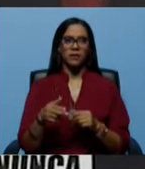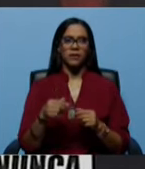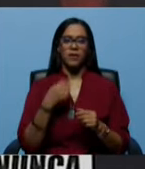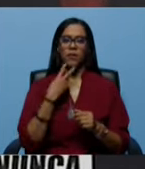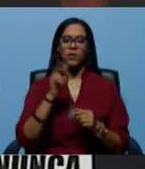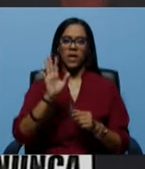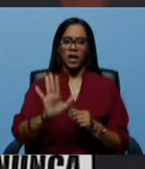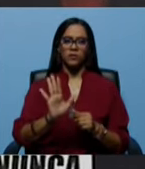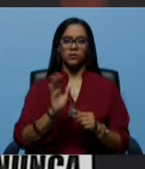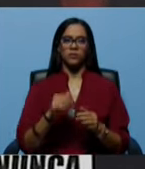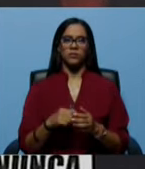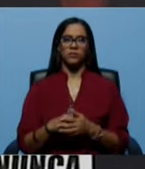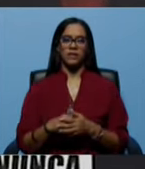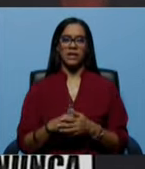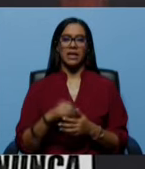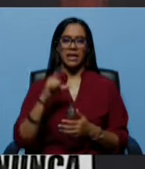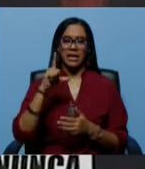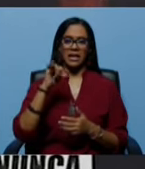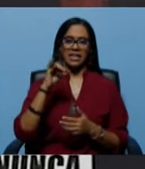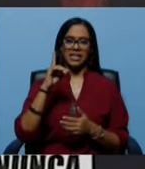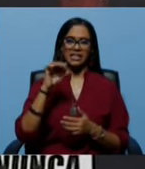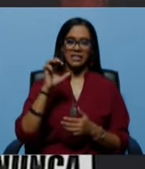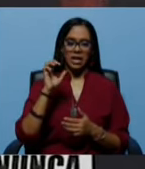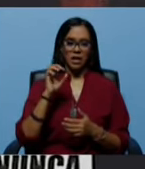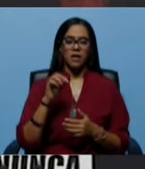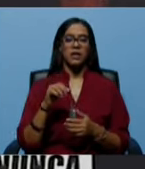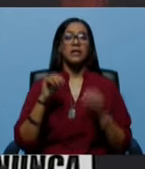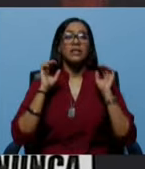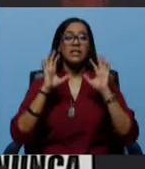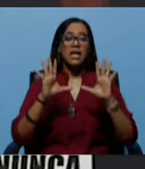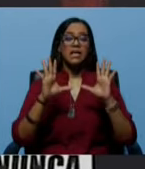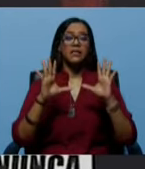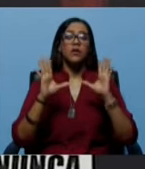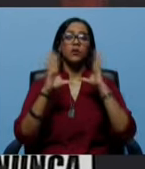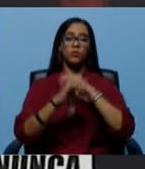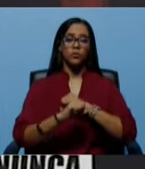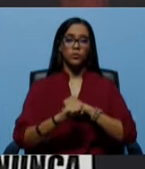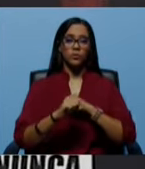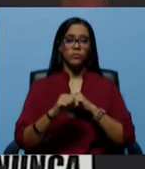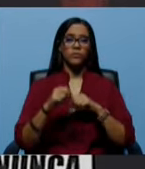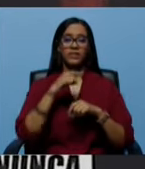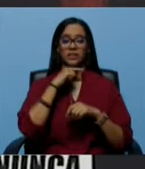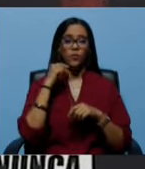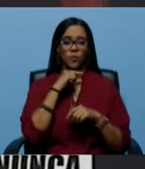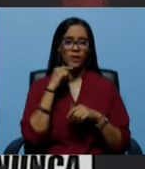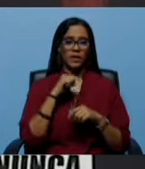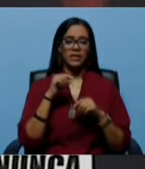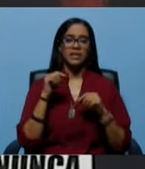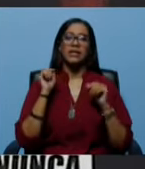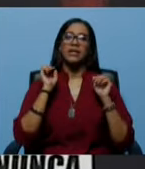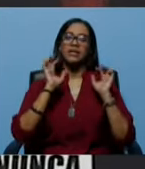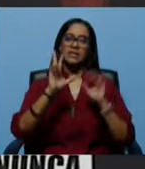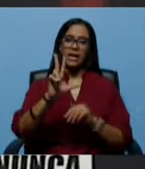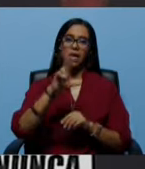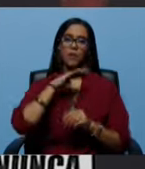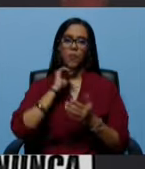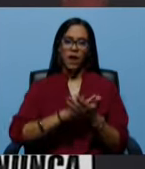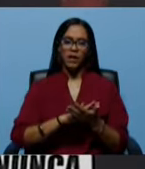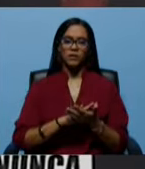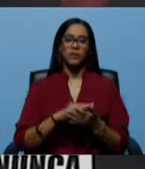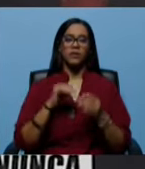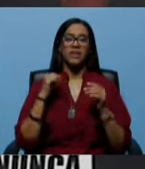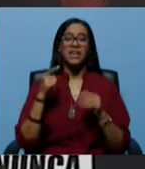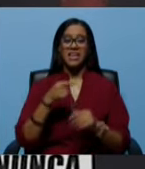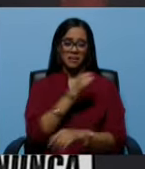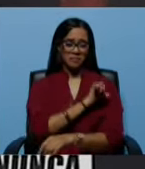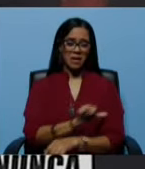alto. En Lídice, la noche del 10 de octubre hubo 3 muertos, 10 heridos de bala, un desaparecido, más de